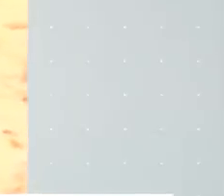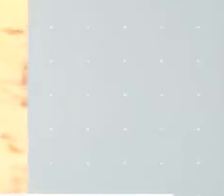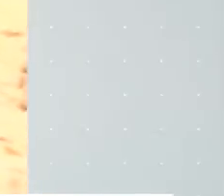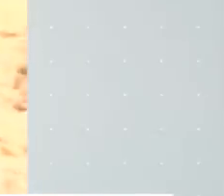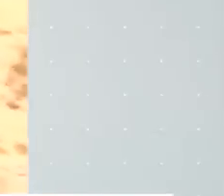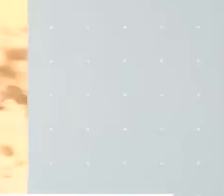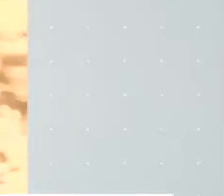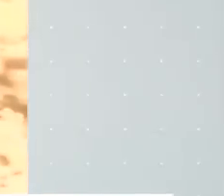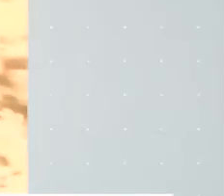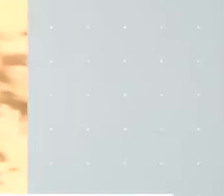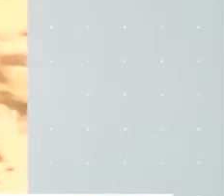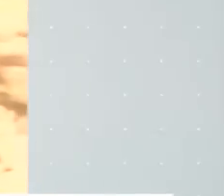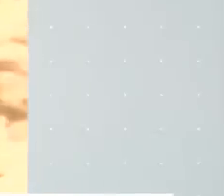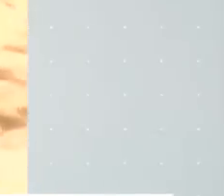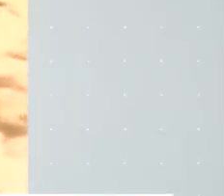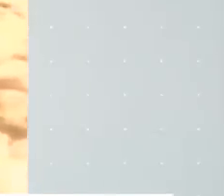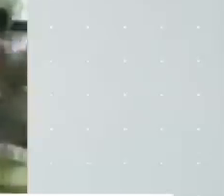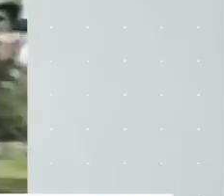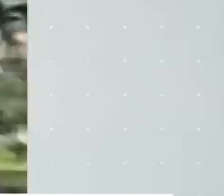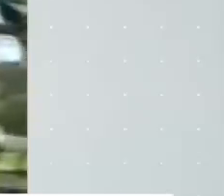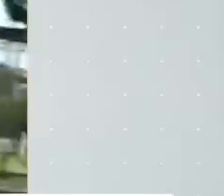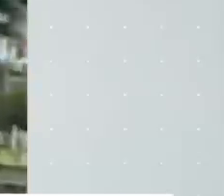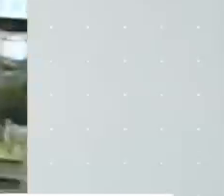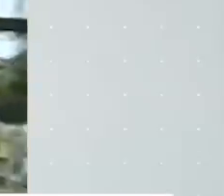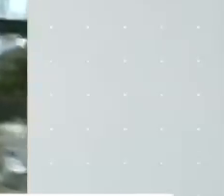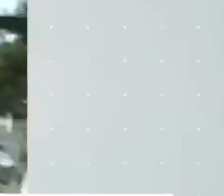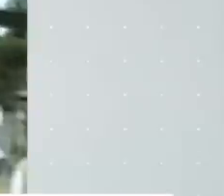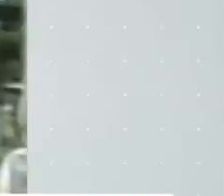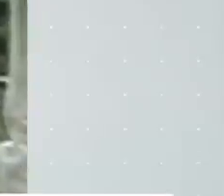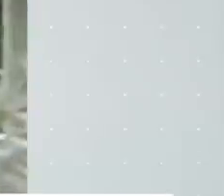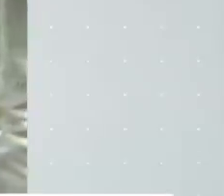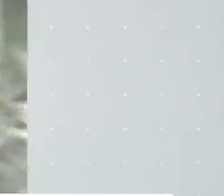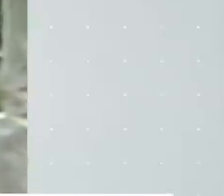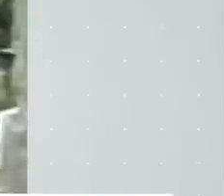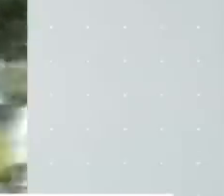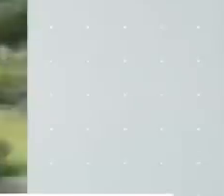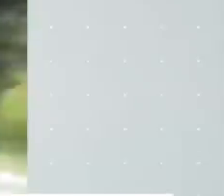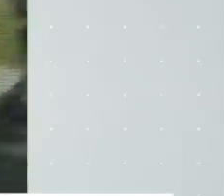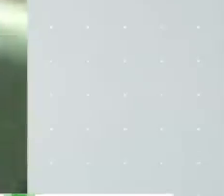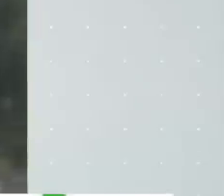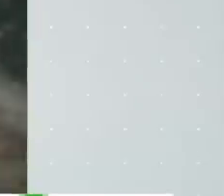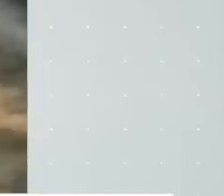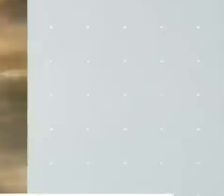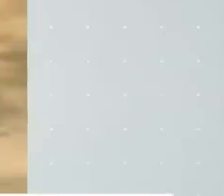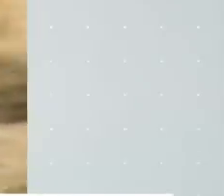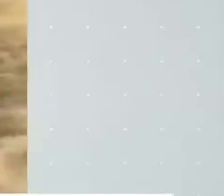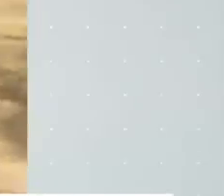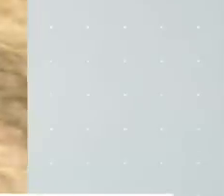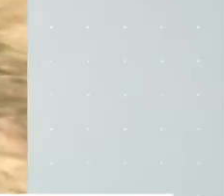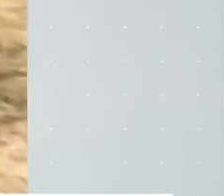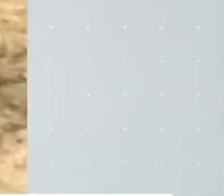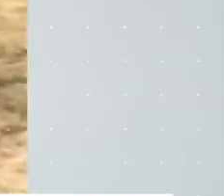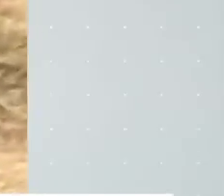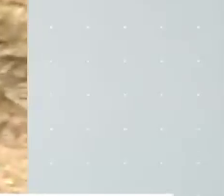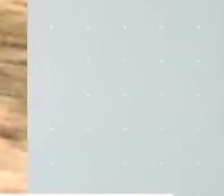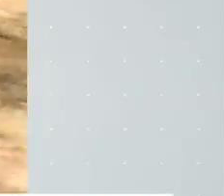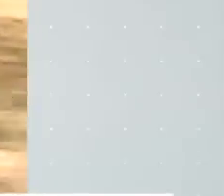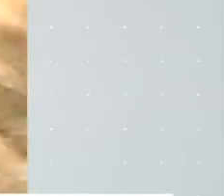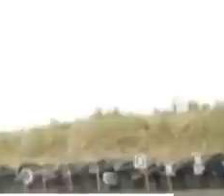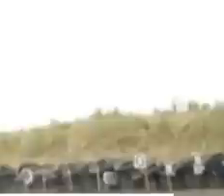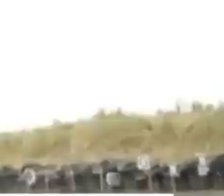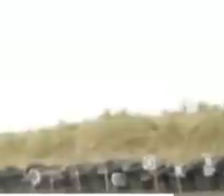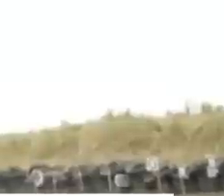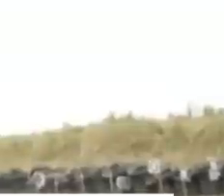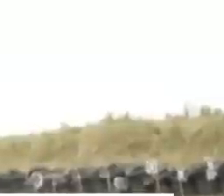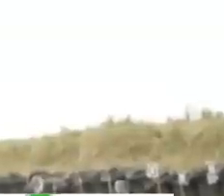estaban frenados desde la década de los 90, cuando las mujeres colombianas dejaron de prestar el servicio militar en el Ejército Nacional de manera